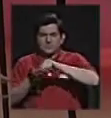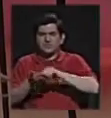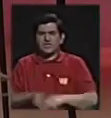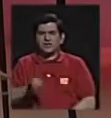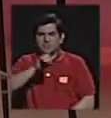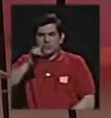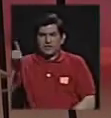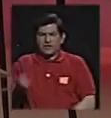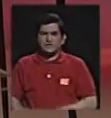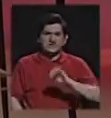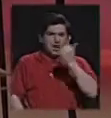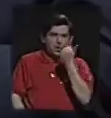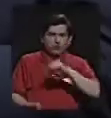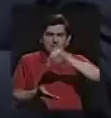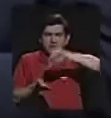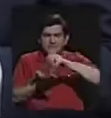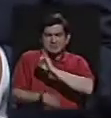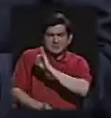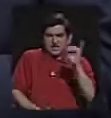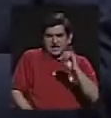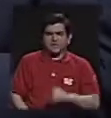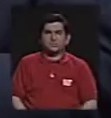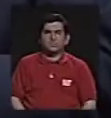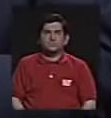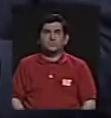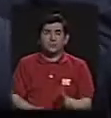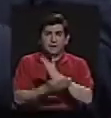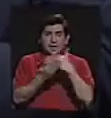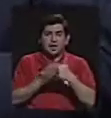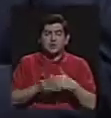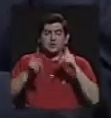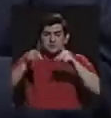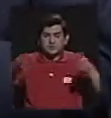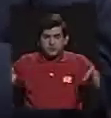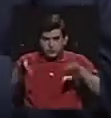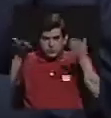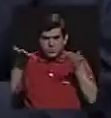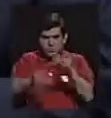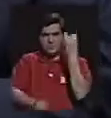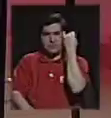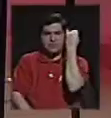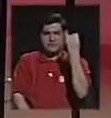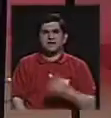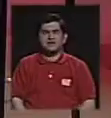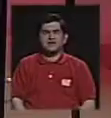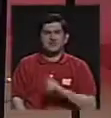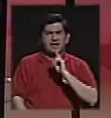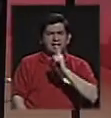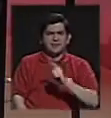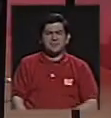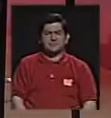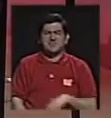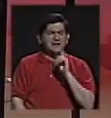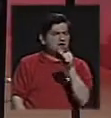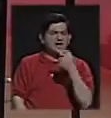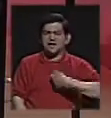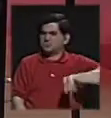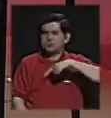de centro-izquierda. Y que ya hay algunos actores, algunos de los impulsores de estas iniciativas que han dicho, con tal y con tal no